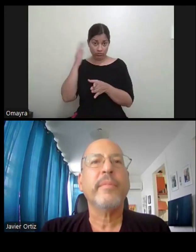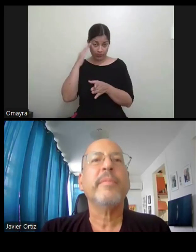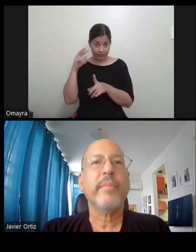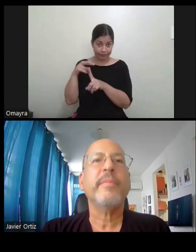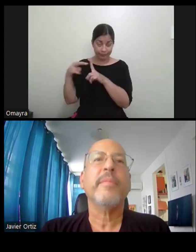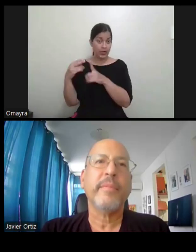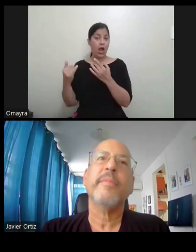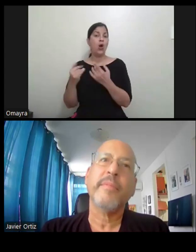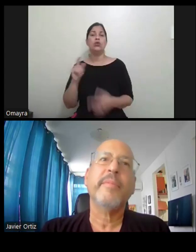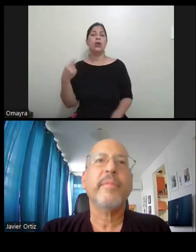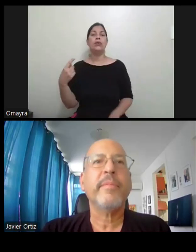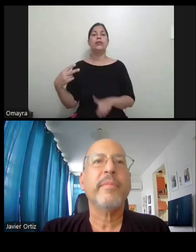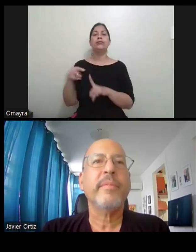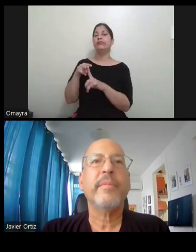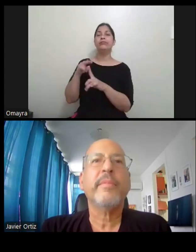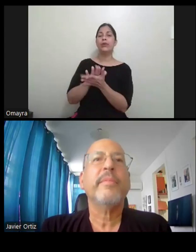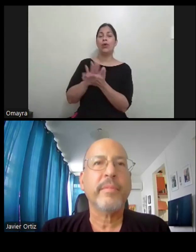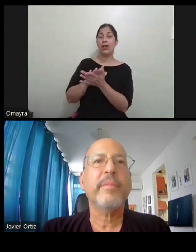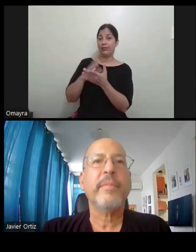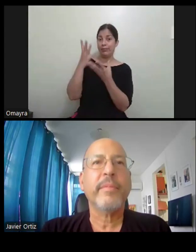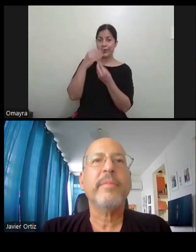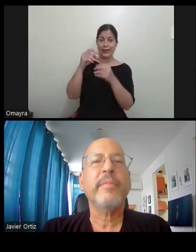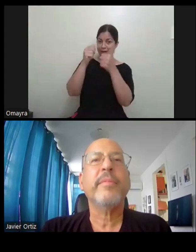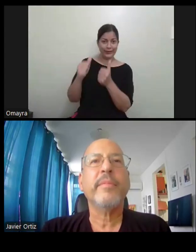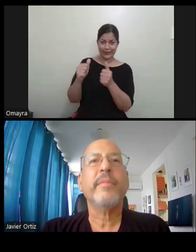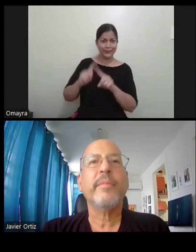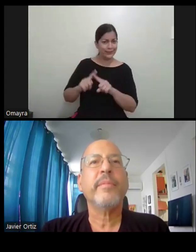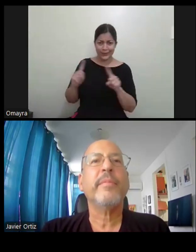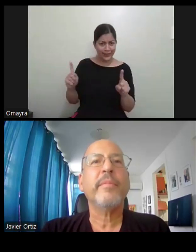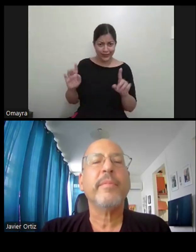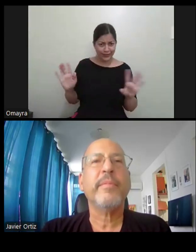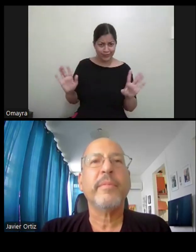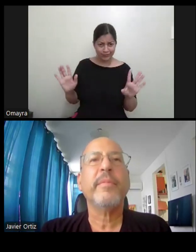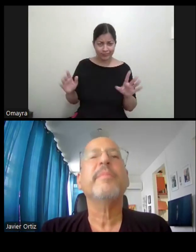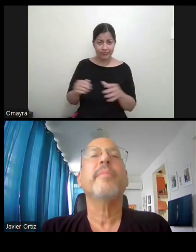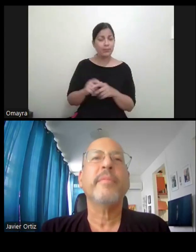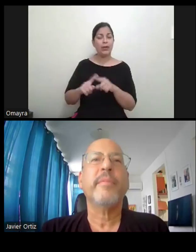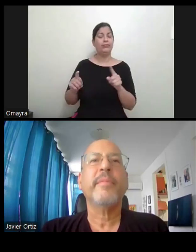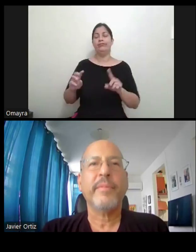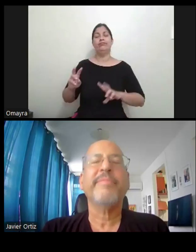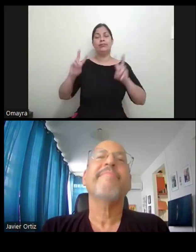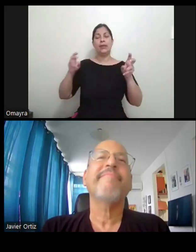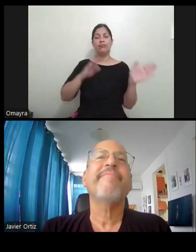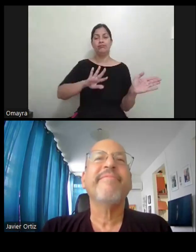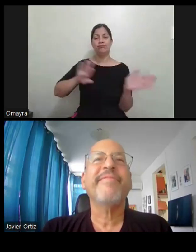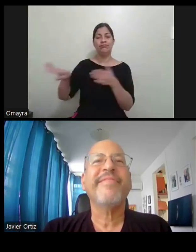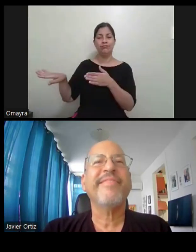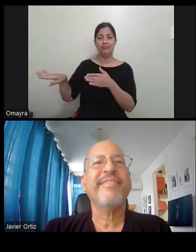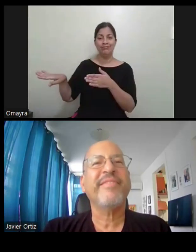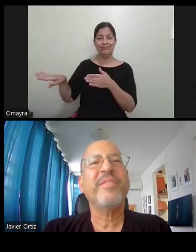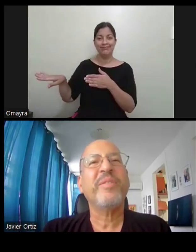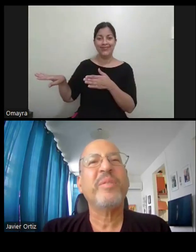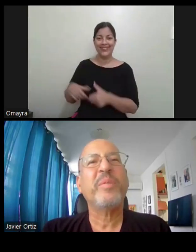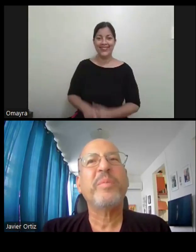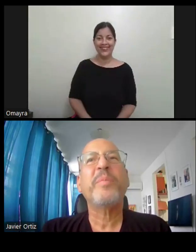ahora que es visión de escuela de bellas artes, que eso no es el plan de Néstor Ramos Antonini, ¿verdad? Pero esos son otros 20 pesos.